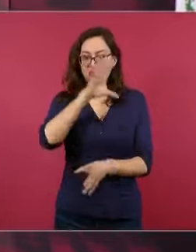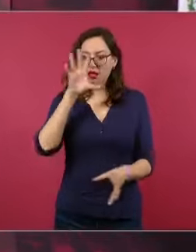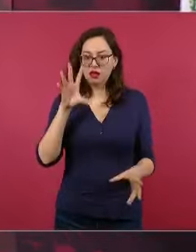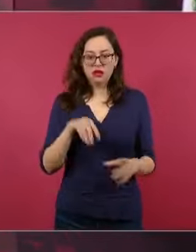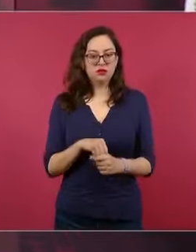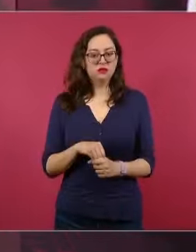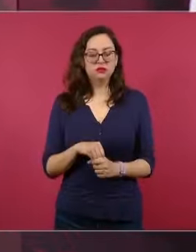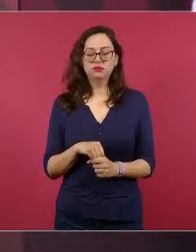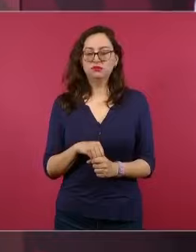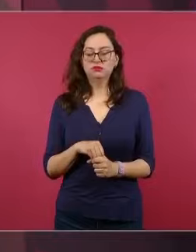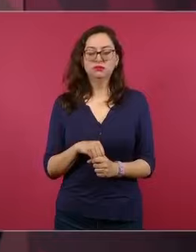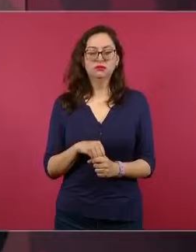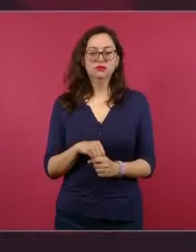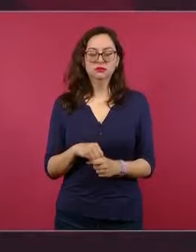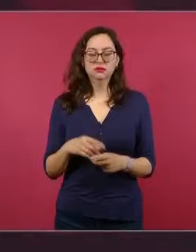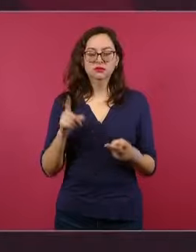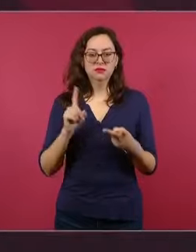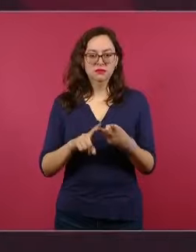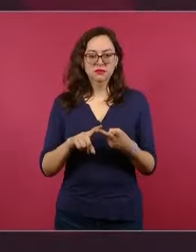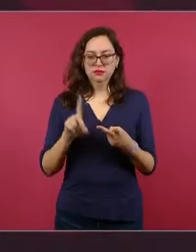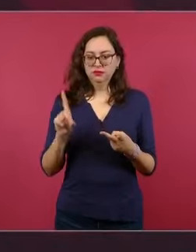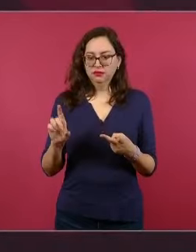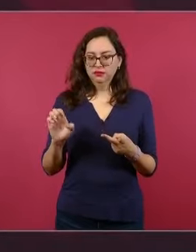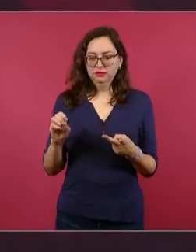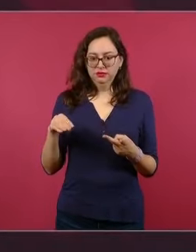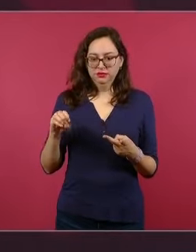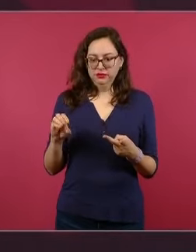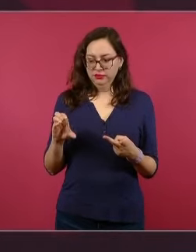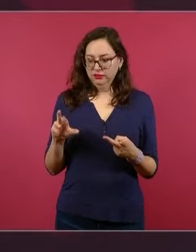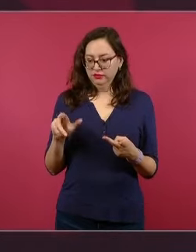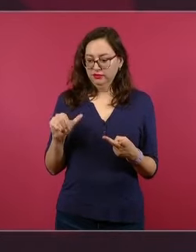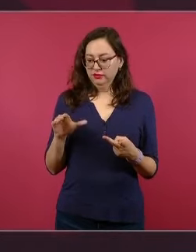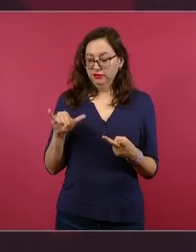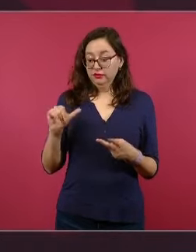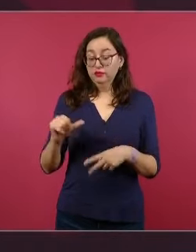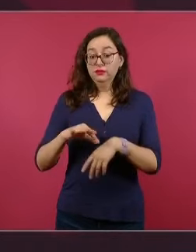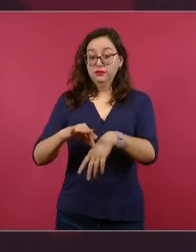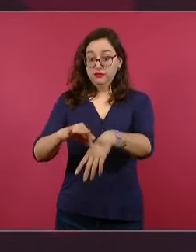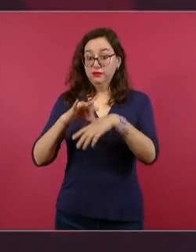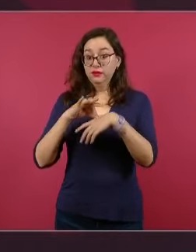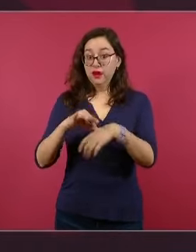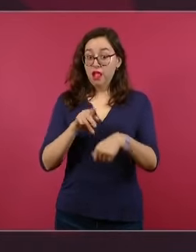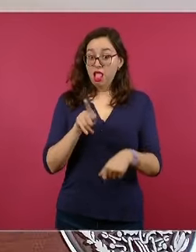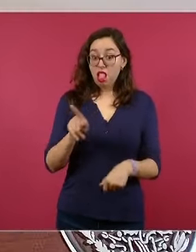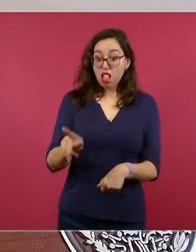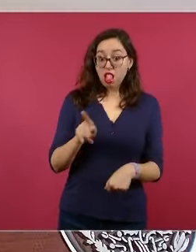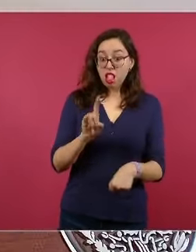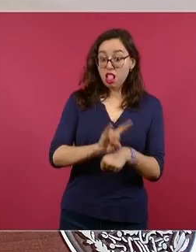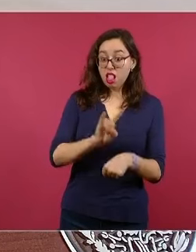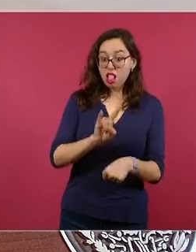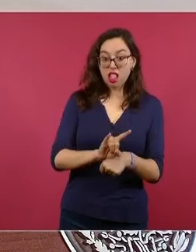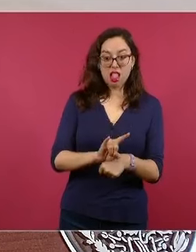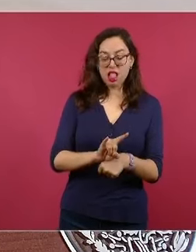plenas democracia auténtica no simulada